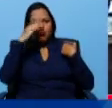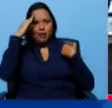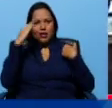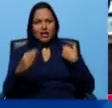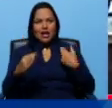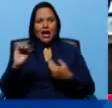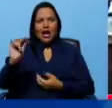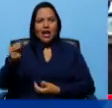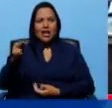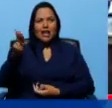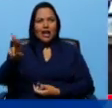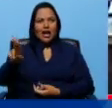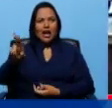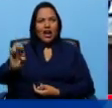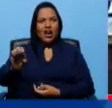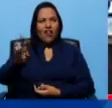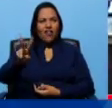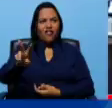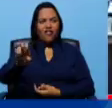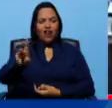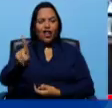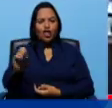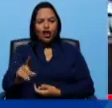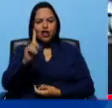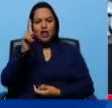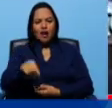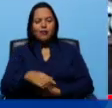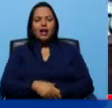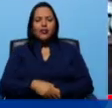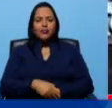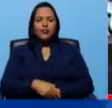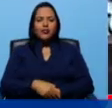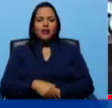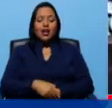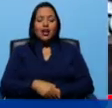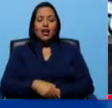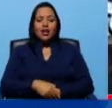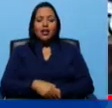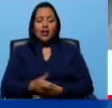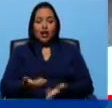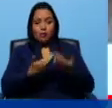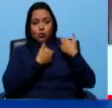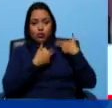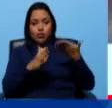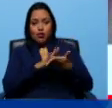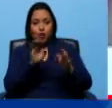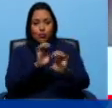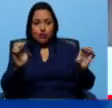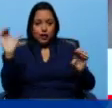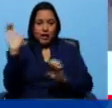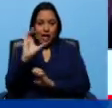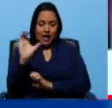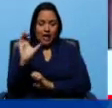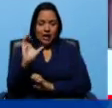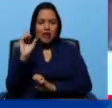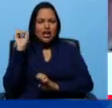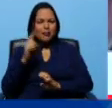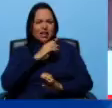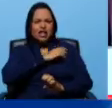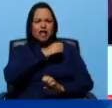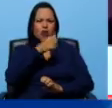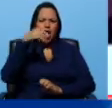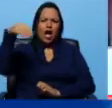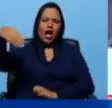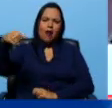profesora Rapizarda, que lleva la educación en Caracas, y nuestra directora Marixa Rondón. Y por